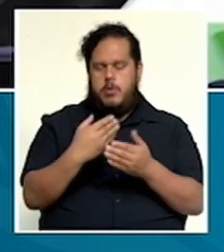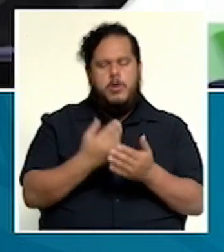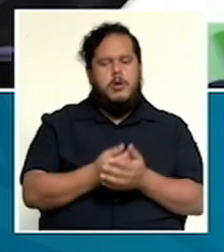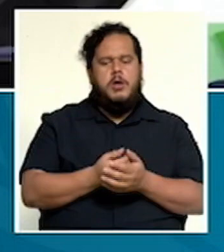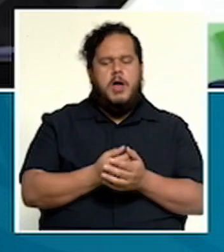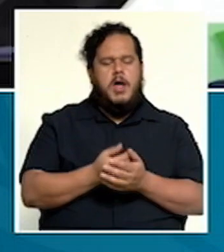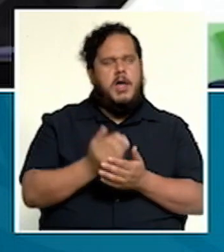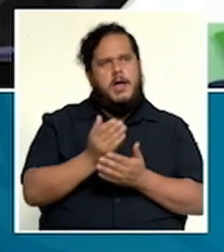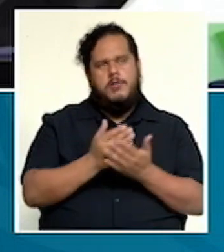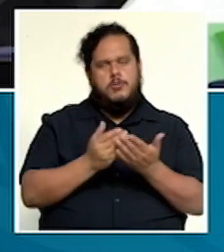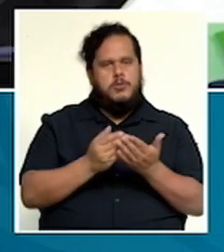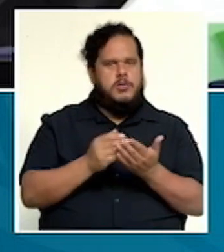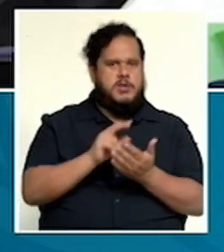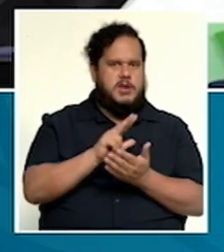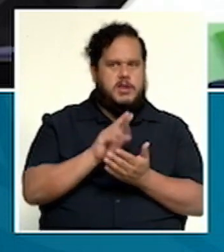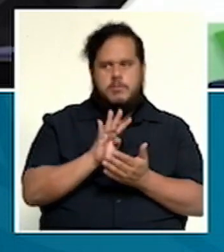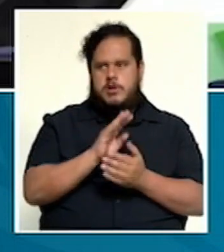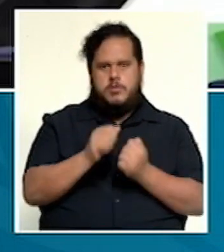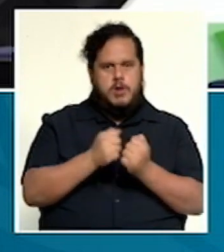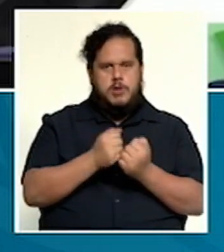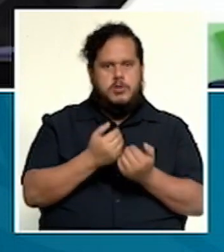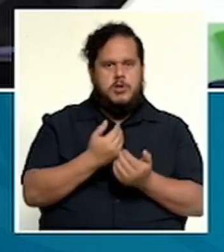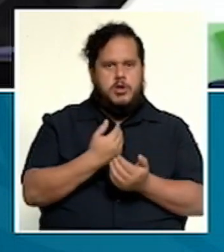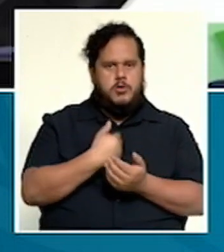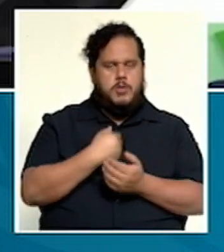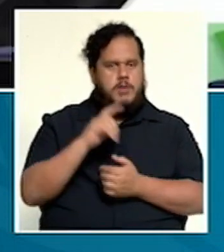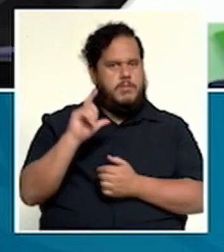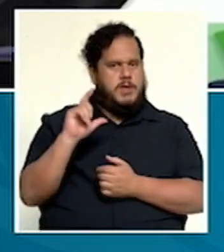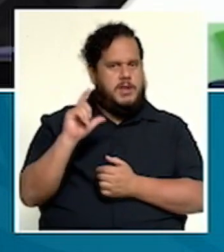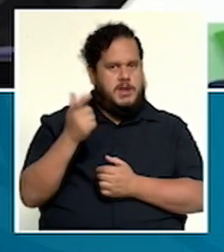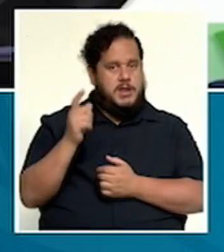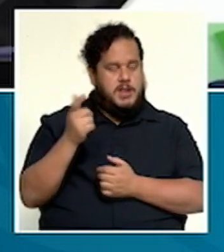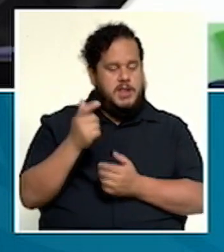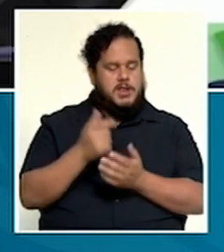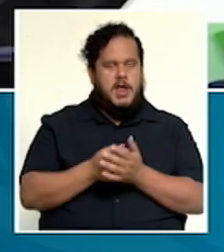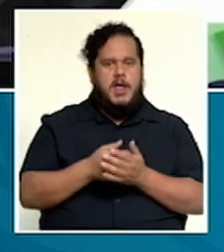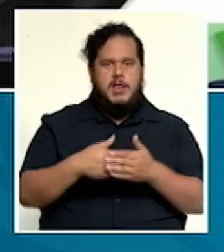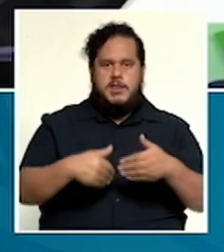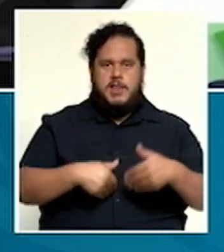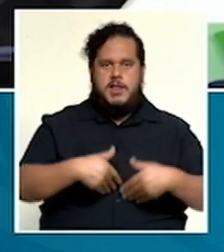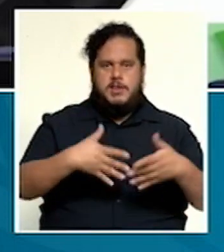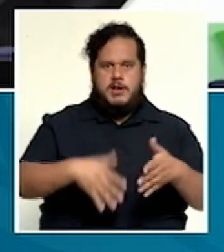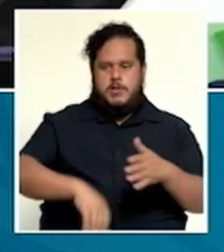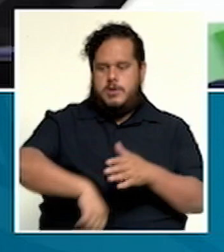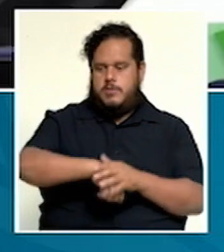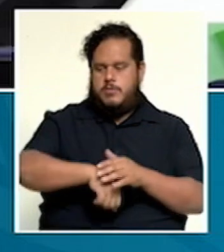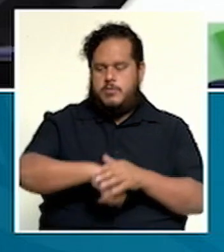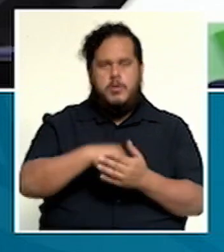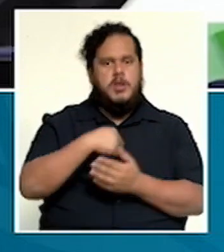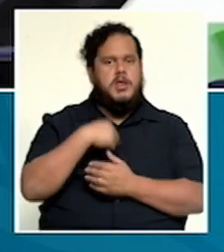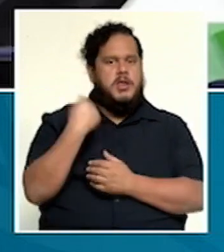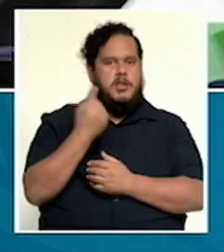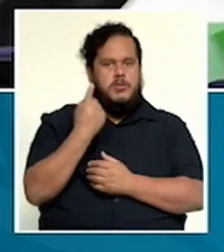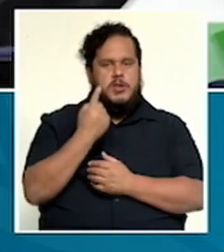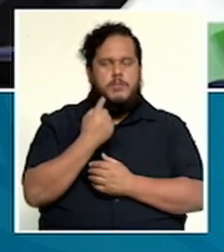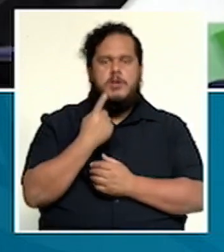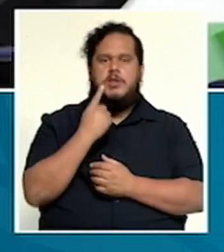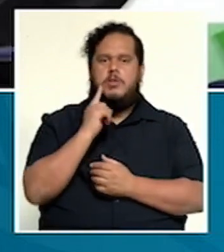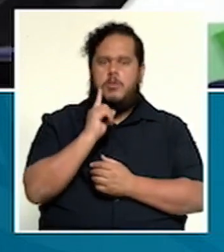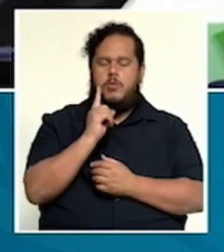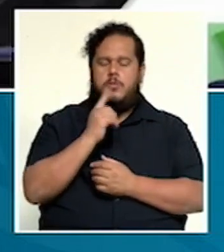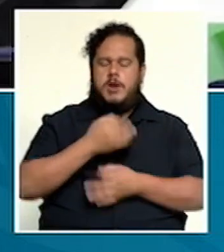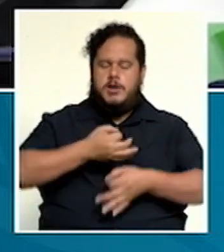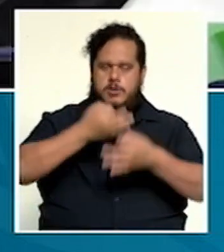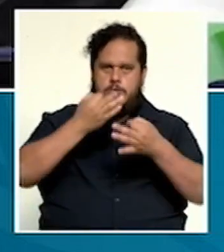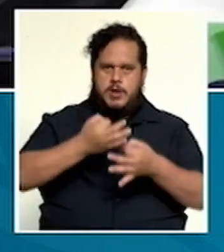hace unos 3, 4 años saqué licencias de entrenadora de fútbol, y siempre he sido una convencida